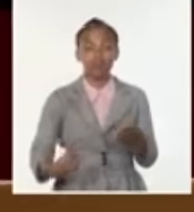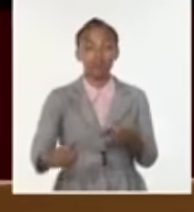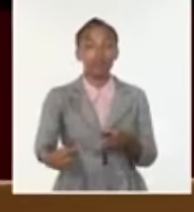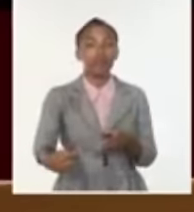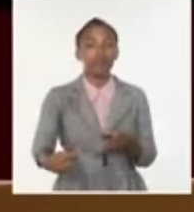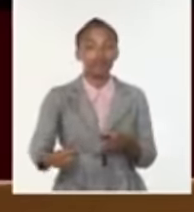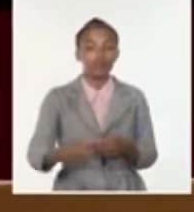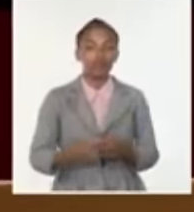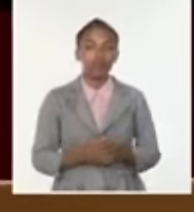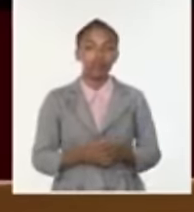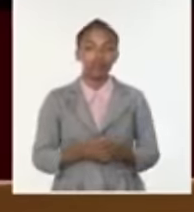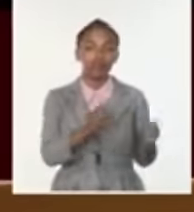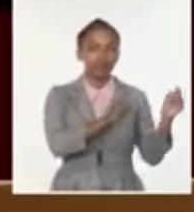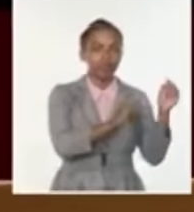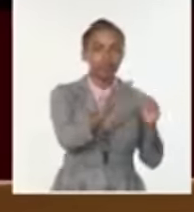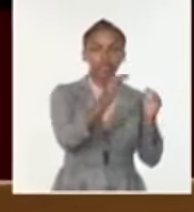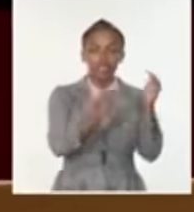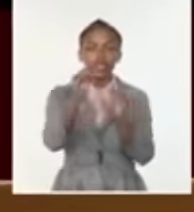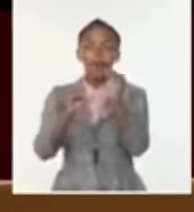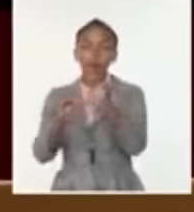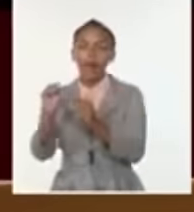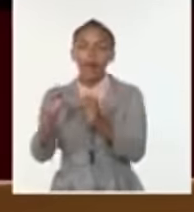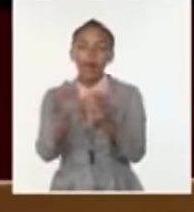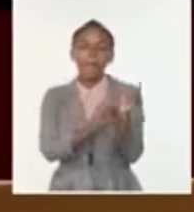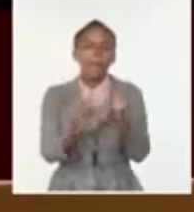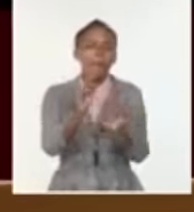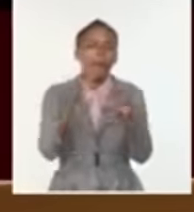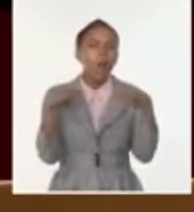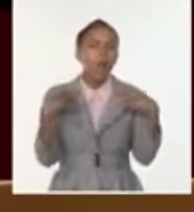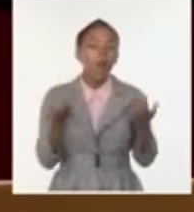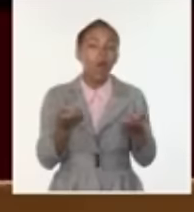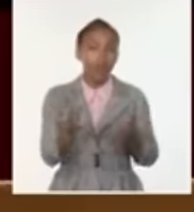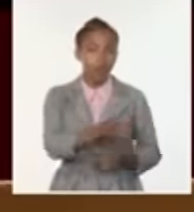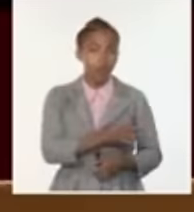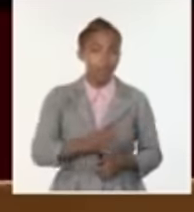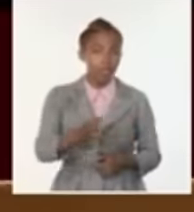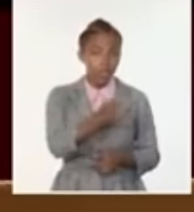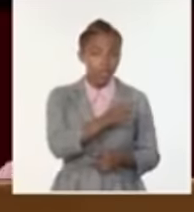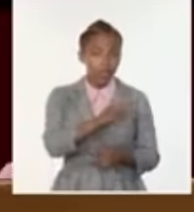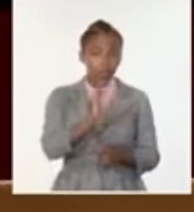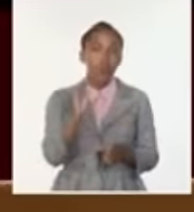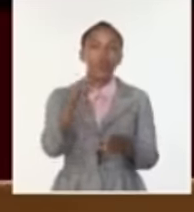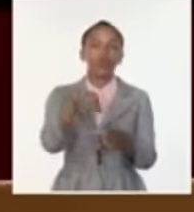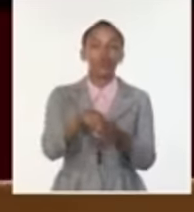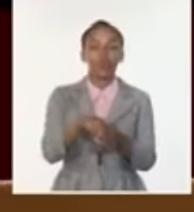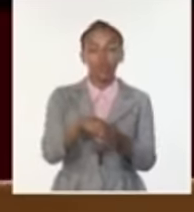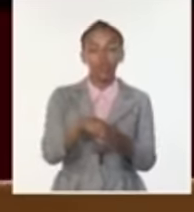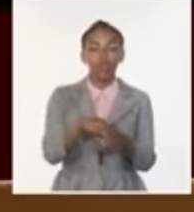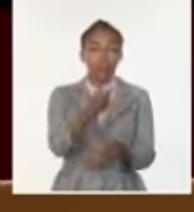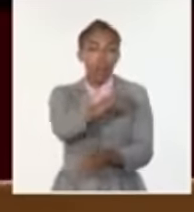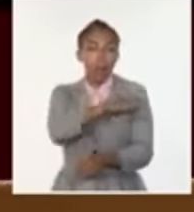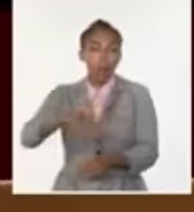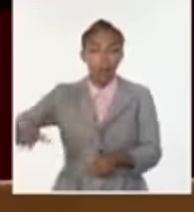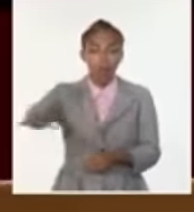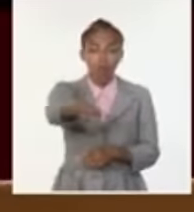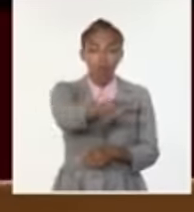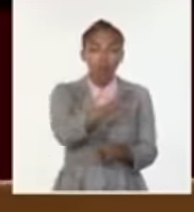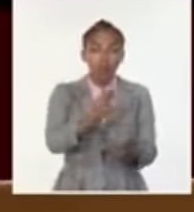desde todos los niveles, principalmente desde el municipio, incluyendo a la población a través del control